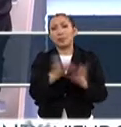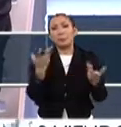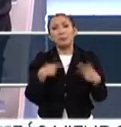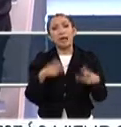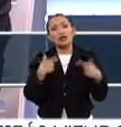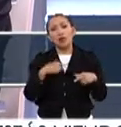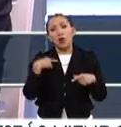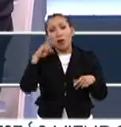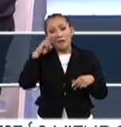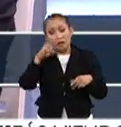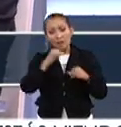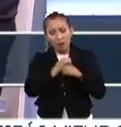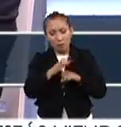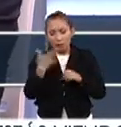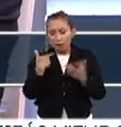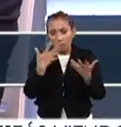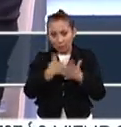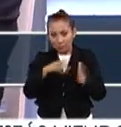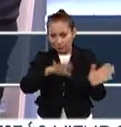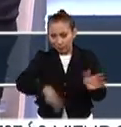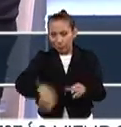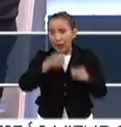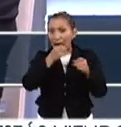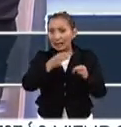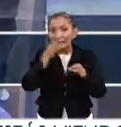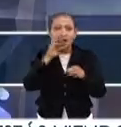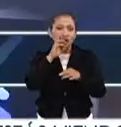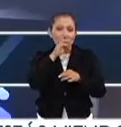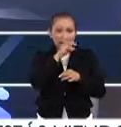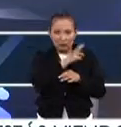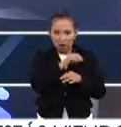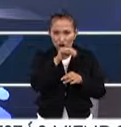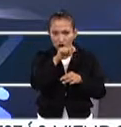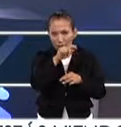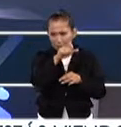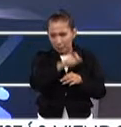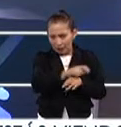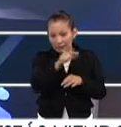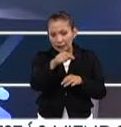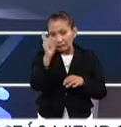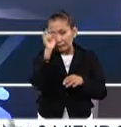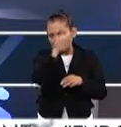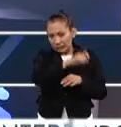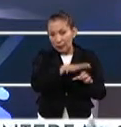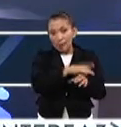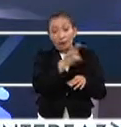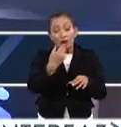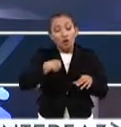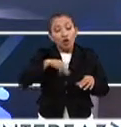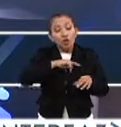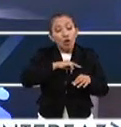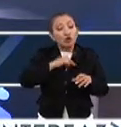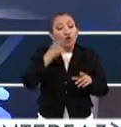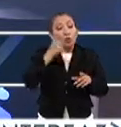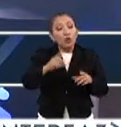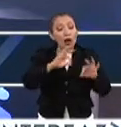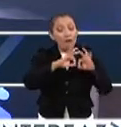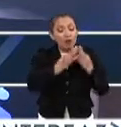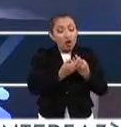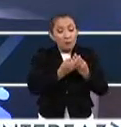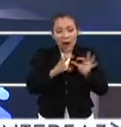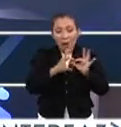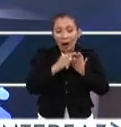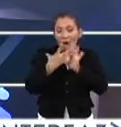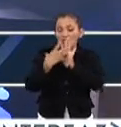personas que acceden a esta información. En el caso de una agencia de noticias como Notimex, pues es también más complicado porque nosotros somos un medio de